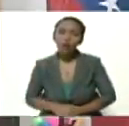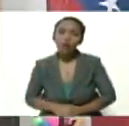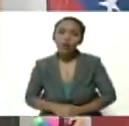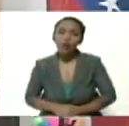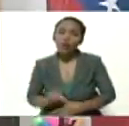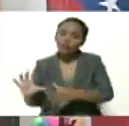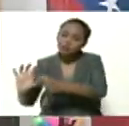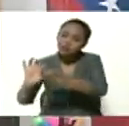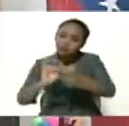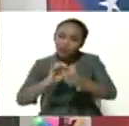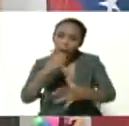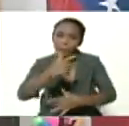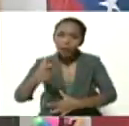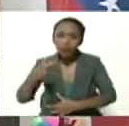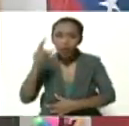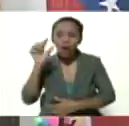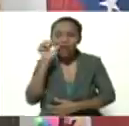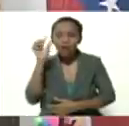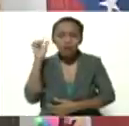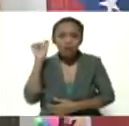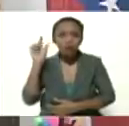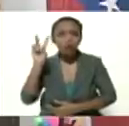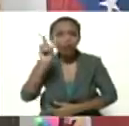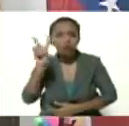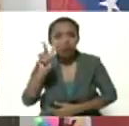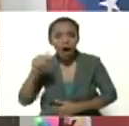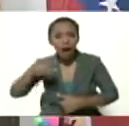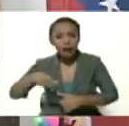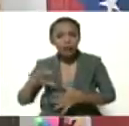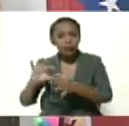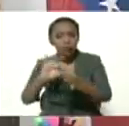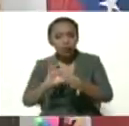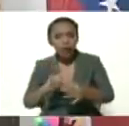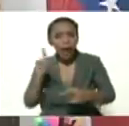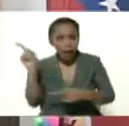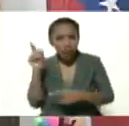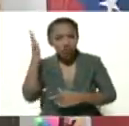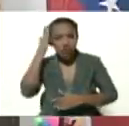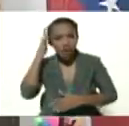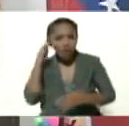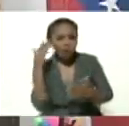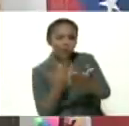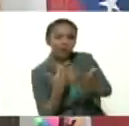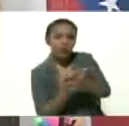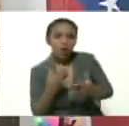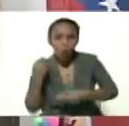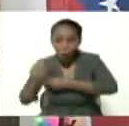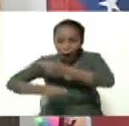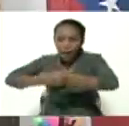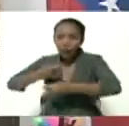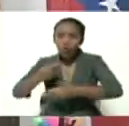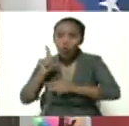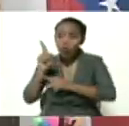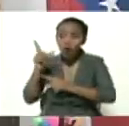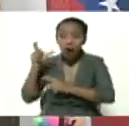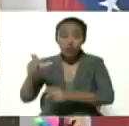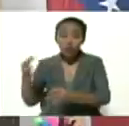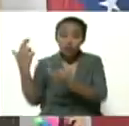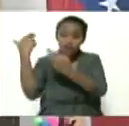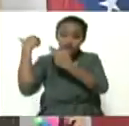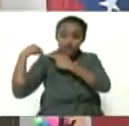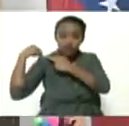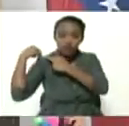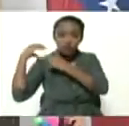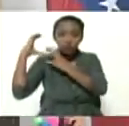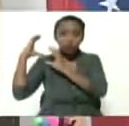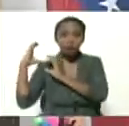Unámonos. Le consta a uno de ellos todo lo que hemos hecho. Uno de ellos está al cargo